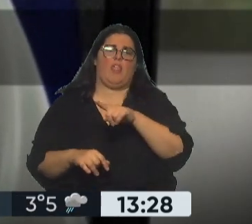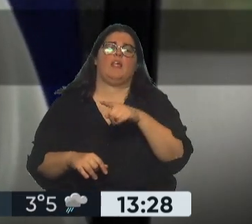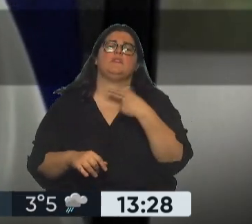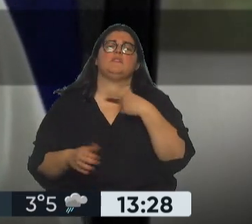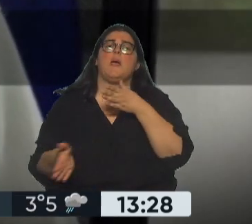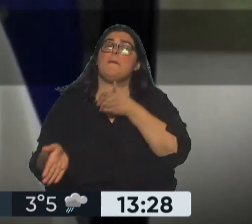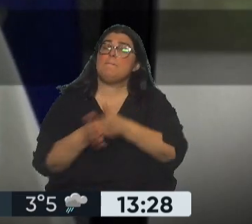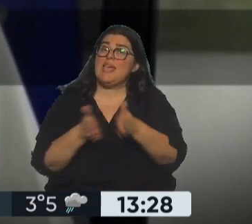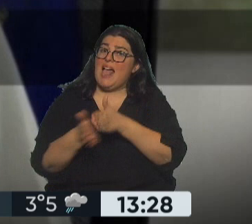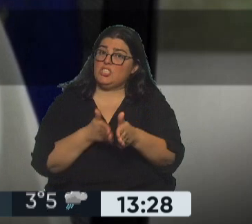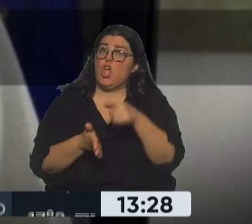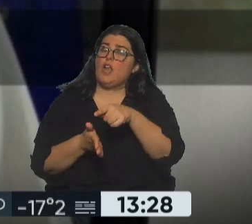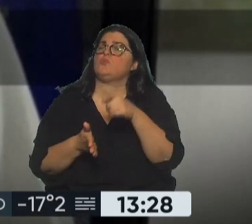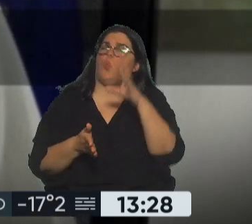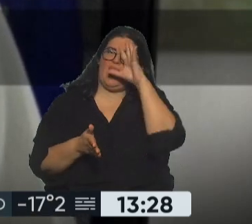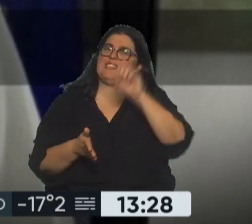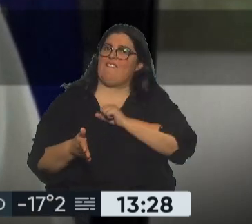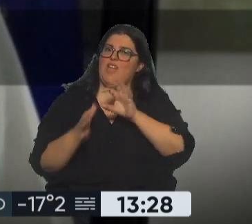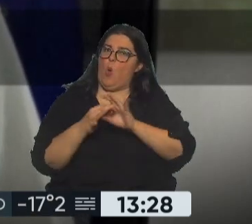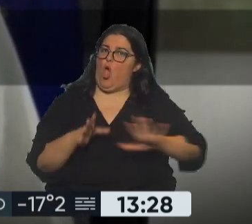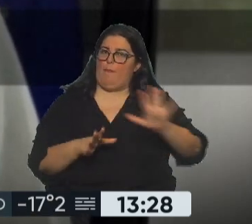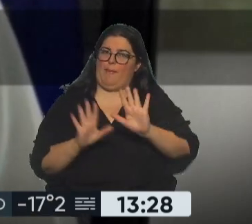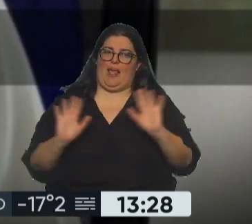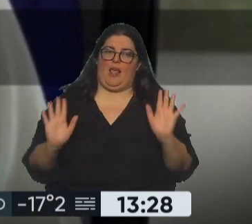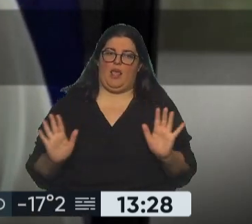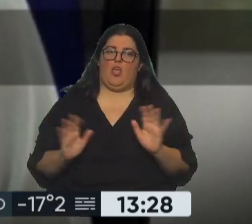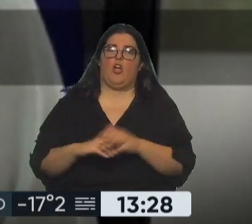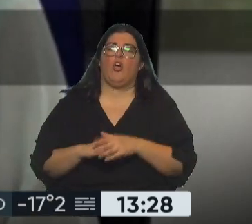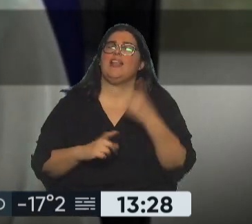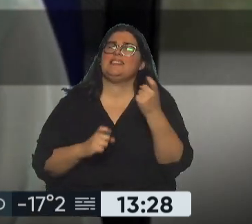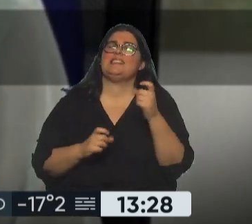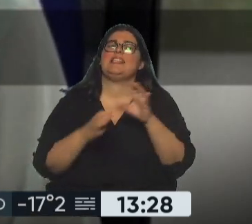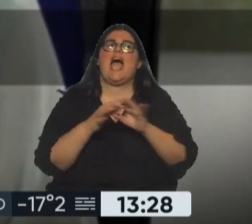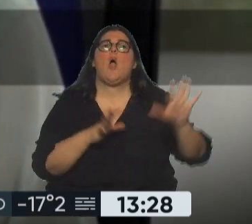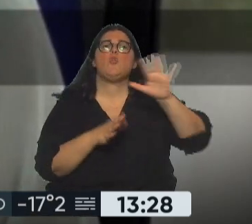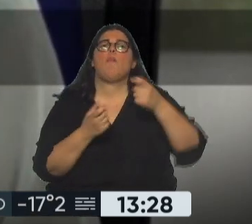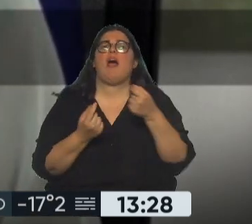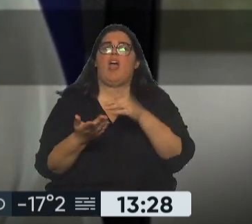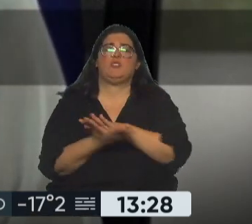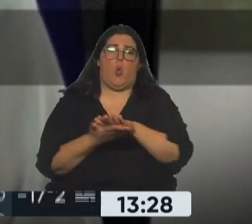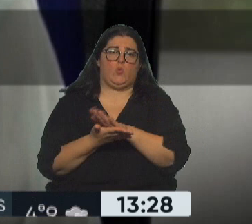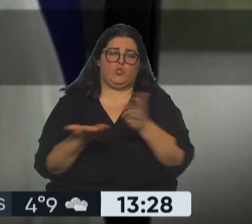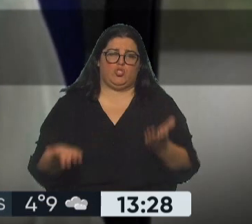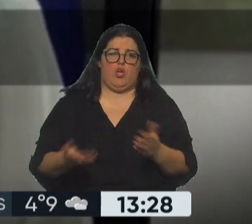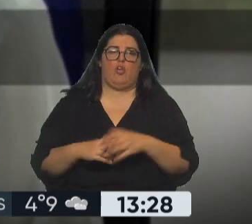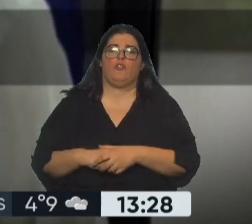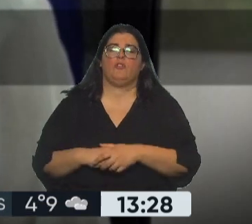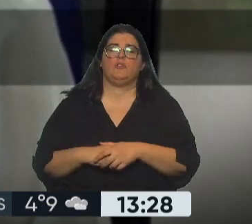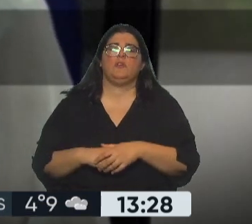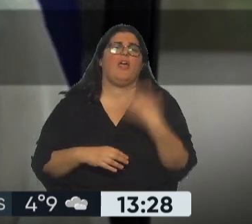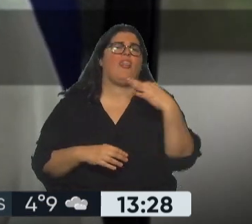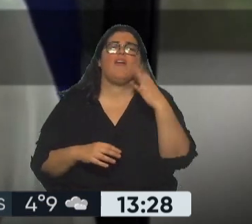migration is a European challenge and it needs a European answer and solution. It is